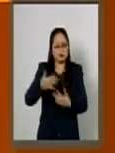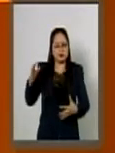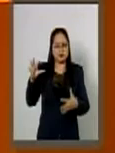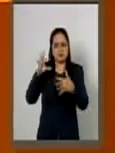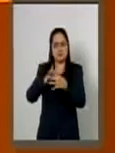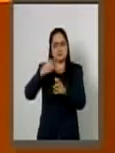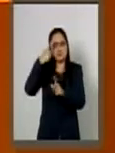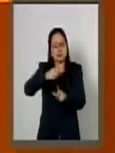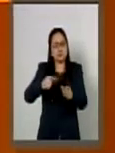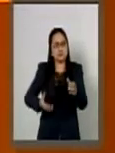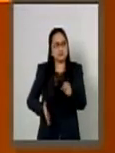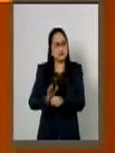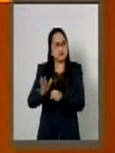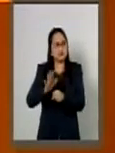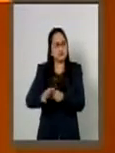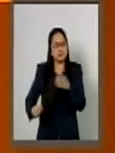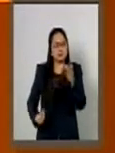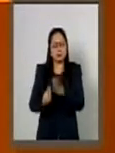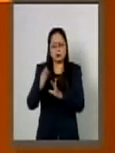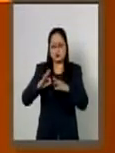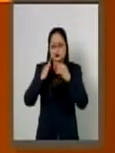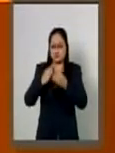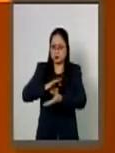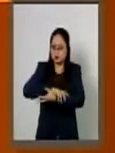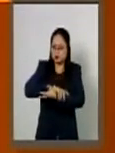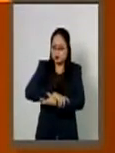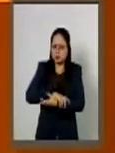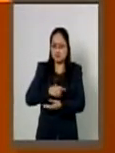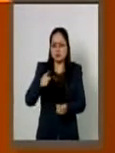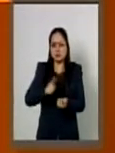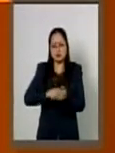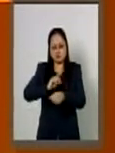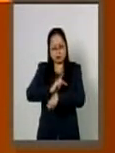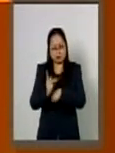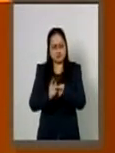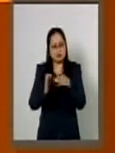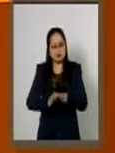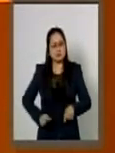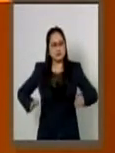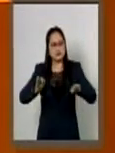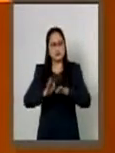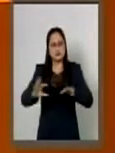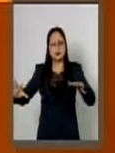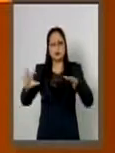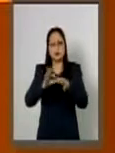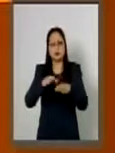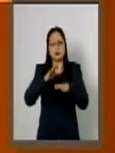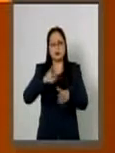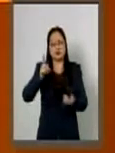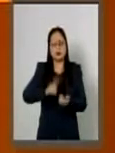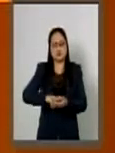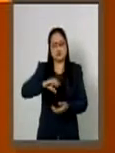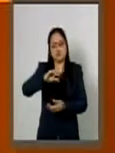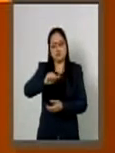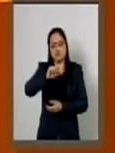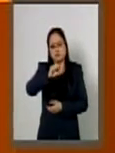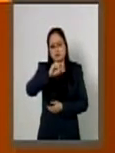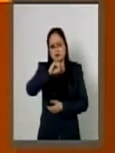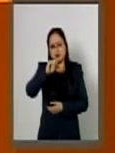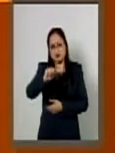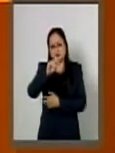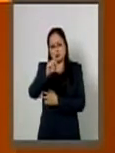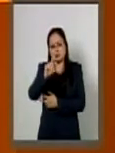establecer relaciones como bloque, como países importantes del corredor Asia-Pacífico, que nos